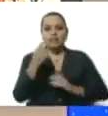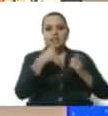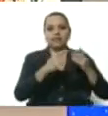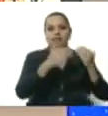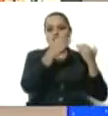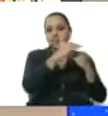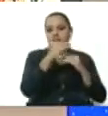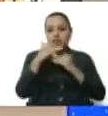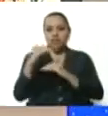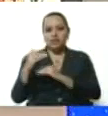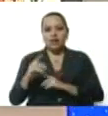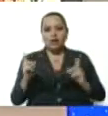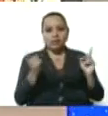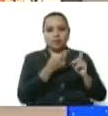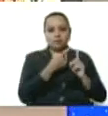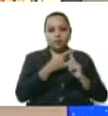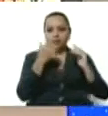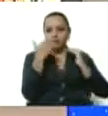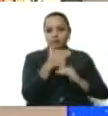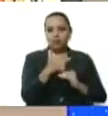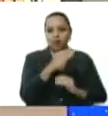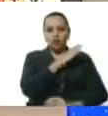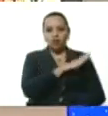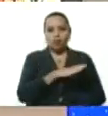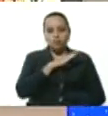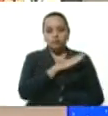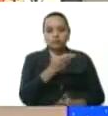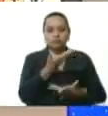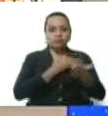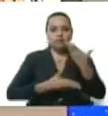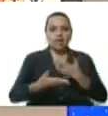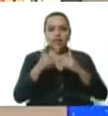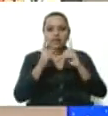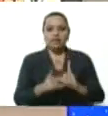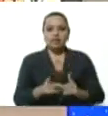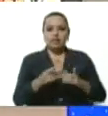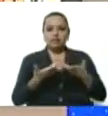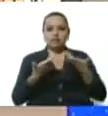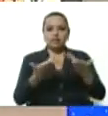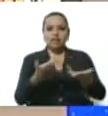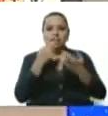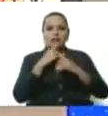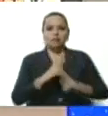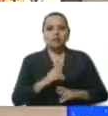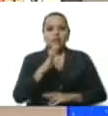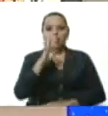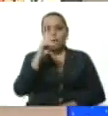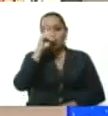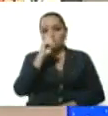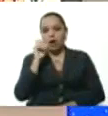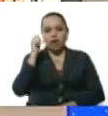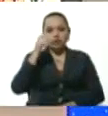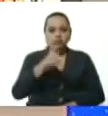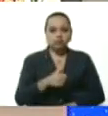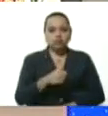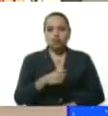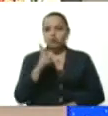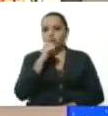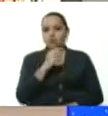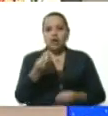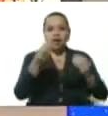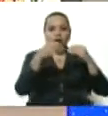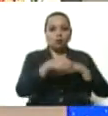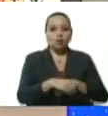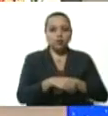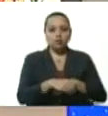misma. La primera de ellas, una comisión mixta, que debía dar resultados en un lapso de 4 años. No se alcanzó